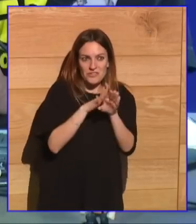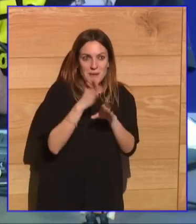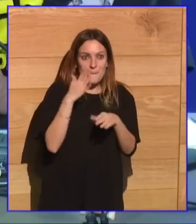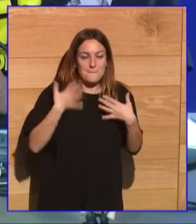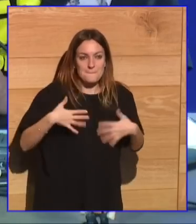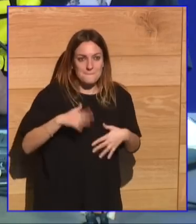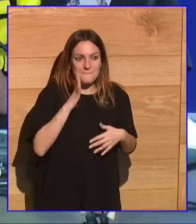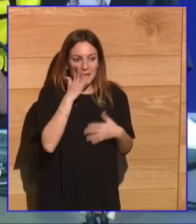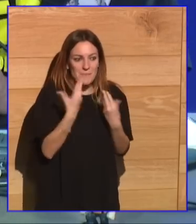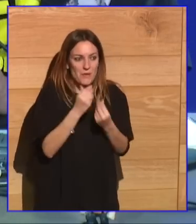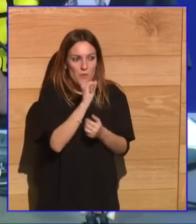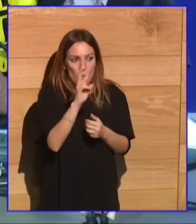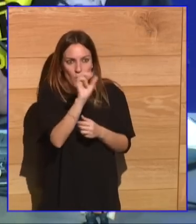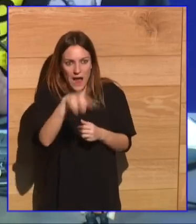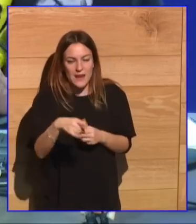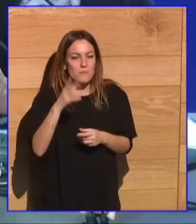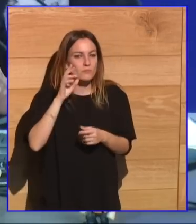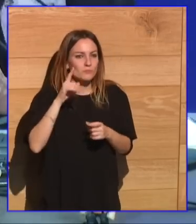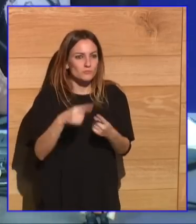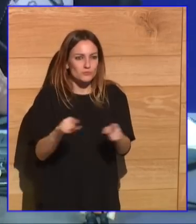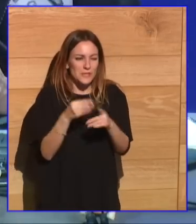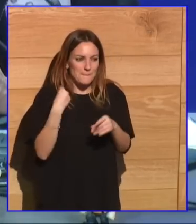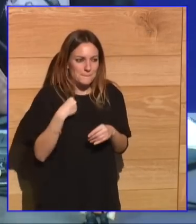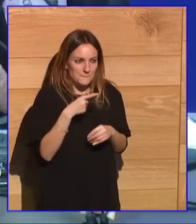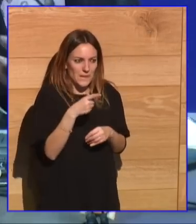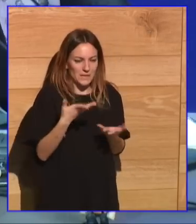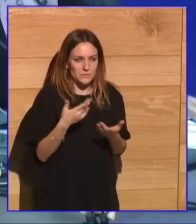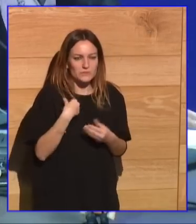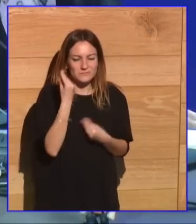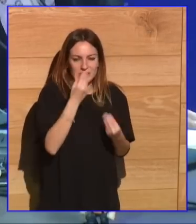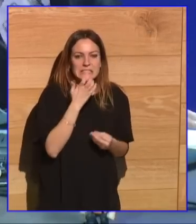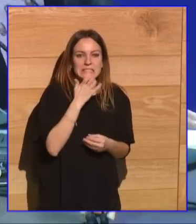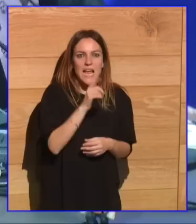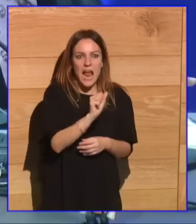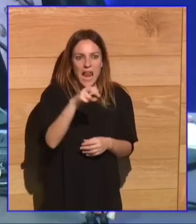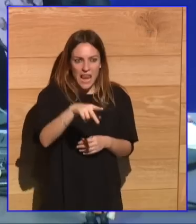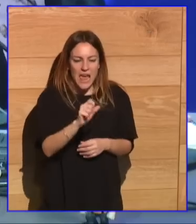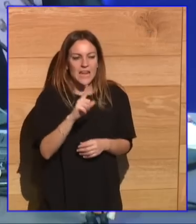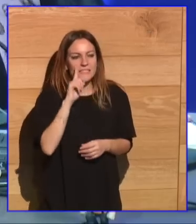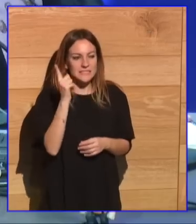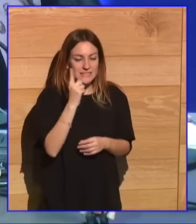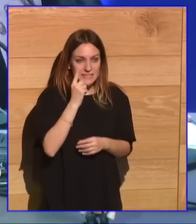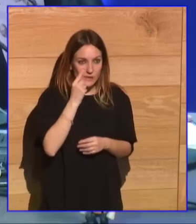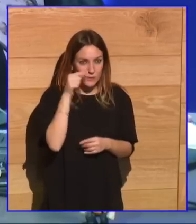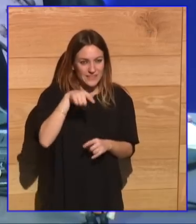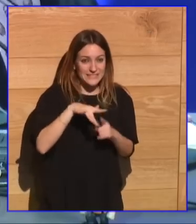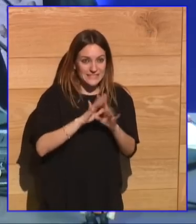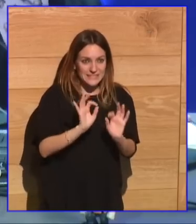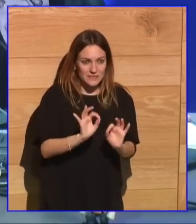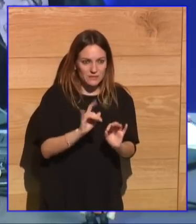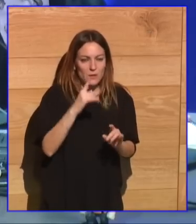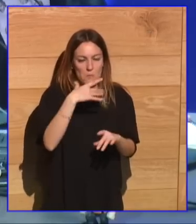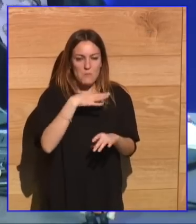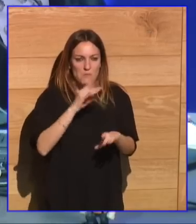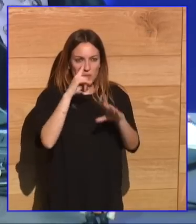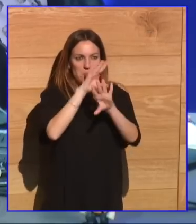tenido siempre esa banda sonora. A Fire with a Brooklyn Theater. De hecho, yo creo que Alan Parker se da cuenta de todo esto, hace una reflexión de a lo